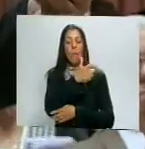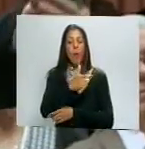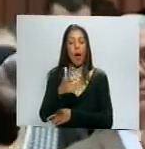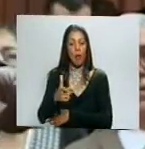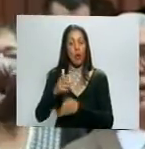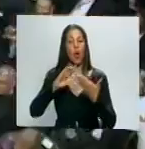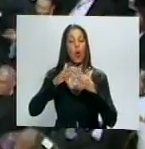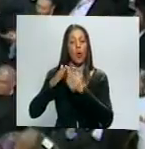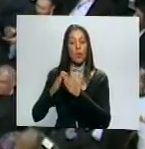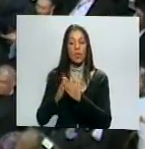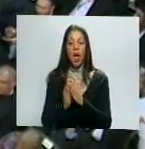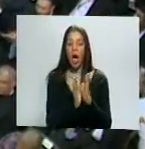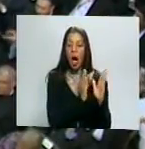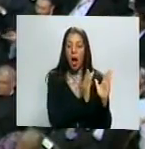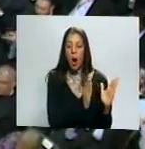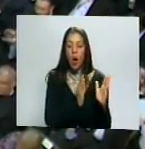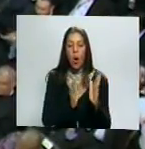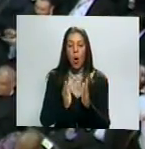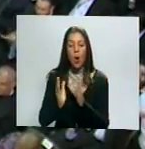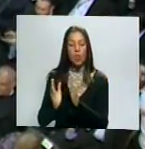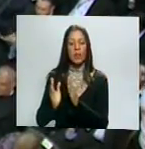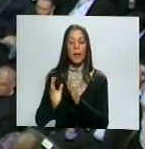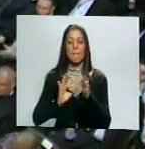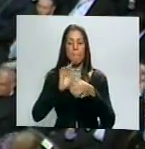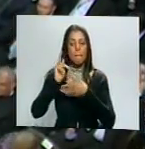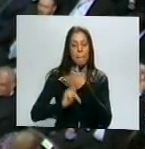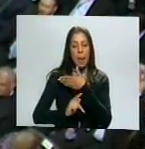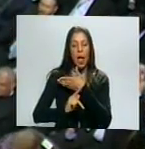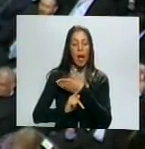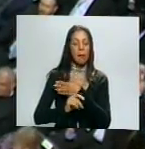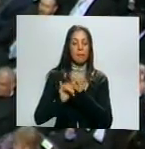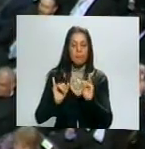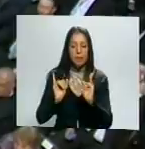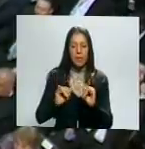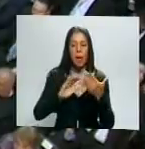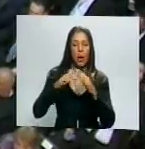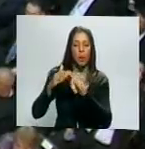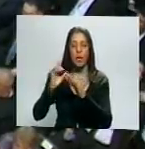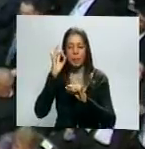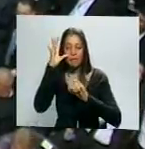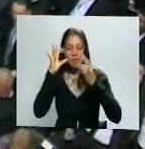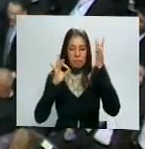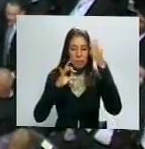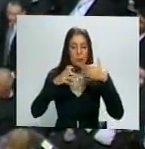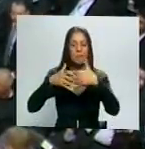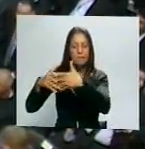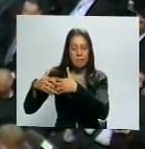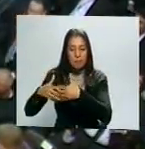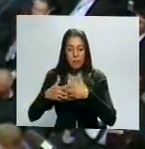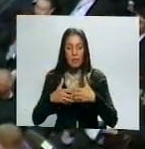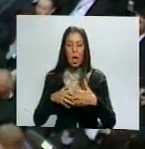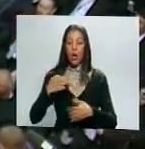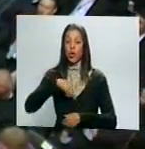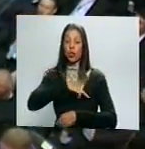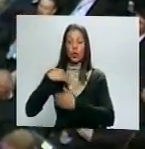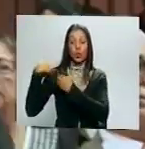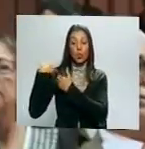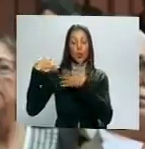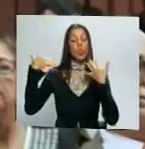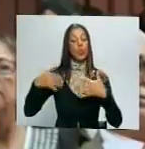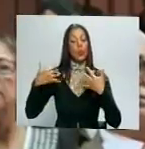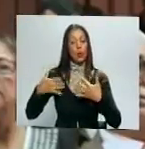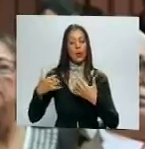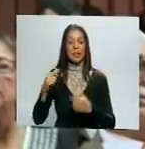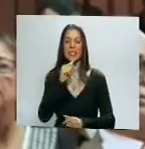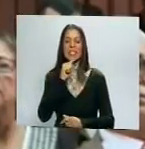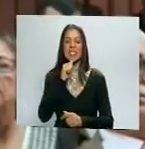que se organiza, es el pueblo que produce. Estamos cumpliendo con una gran tarea, una tarea que nos